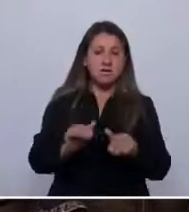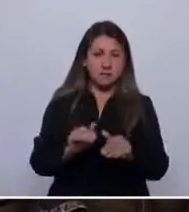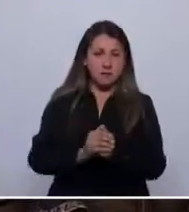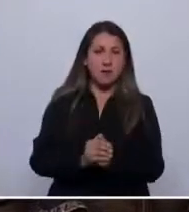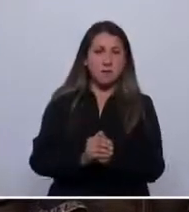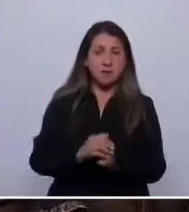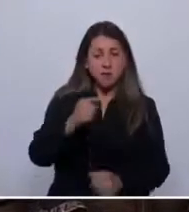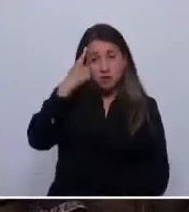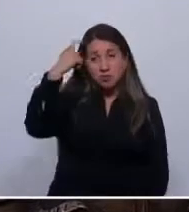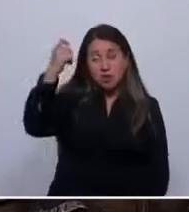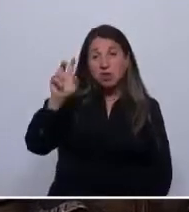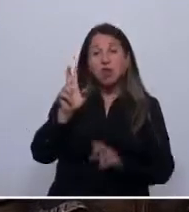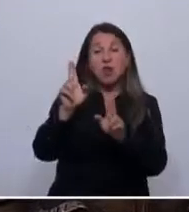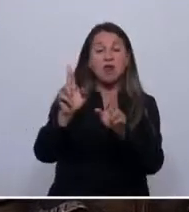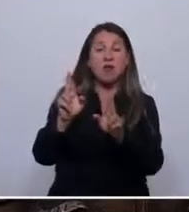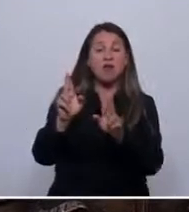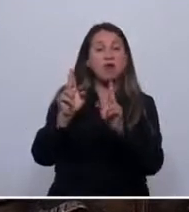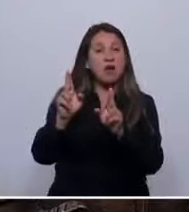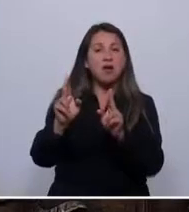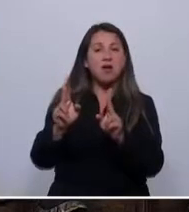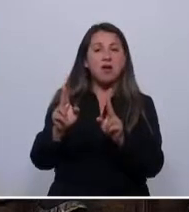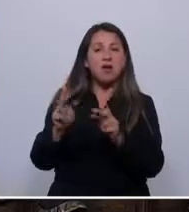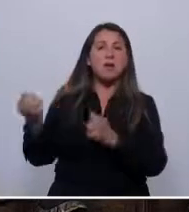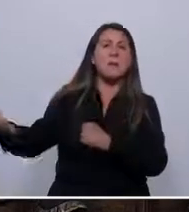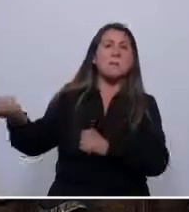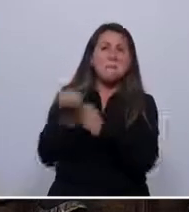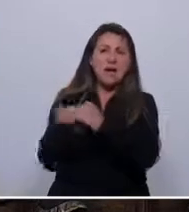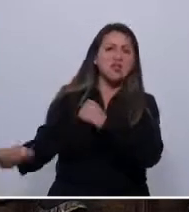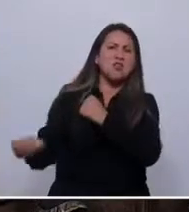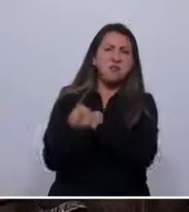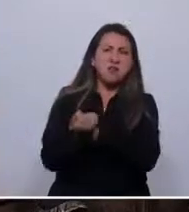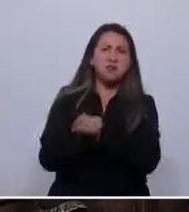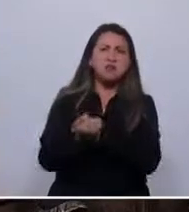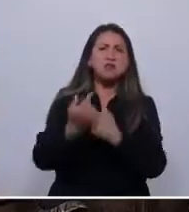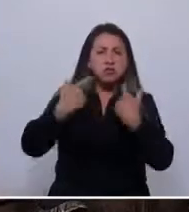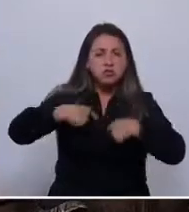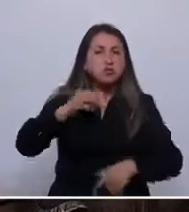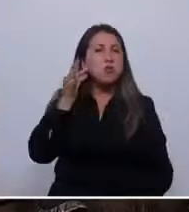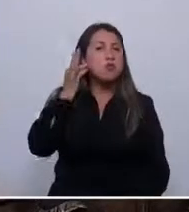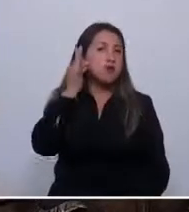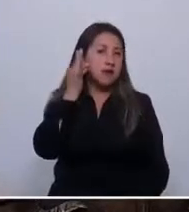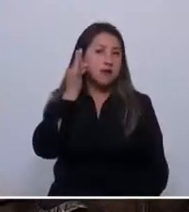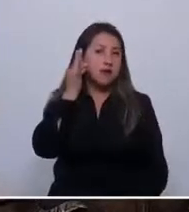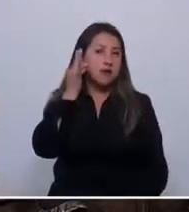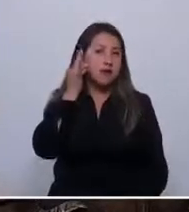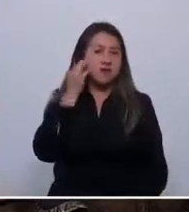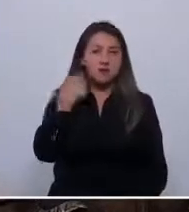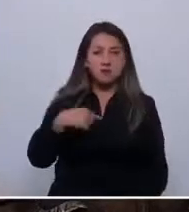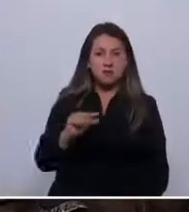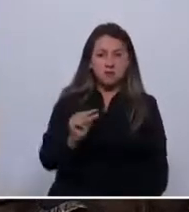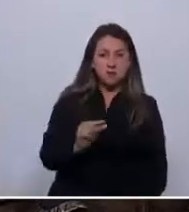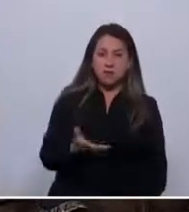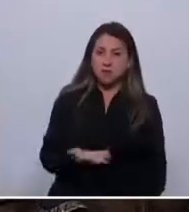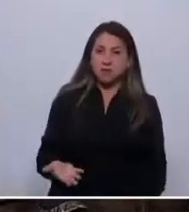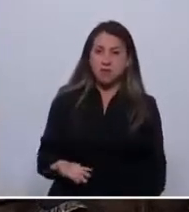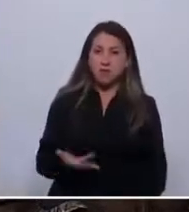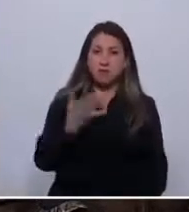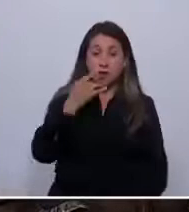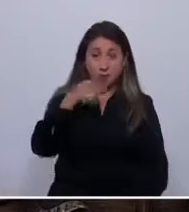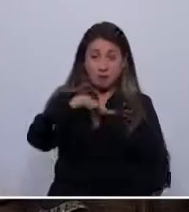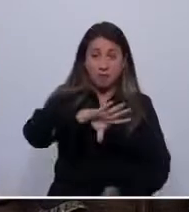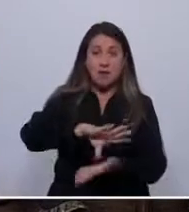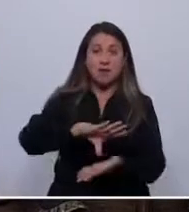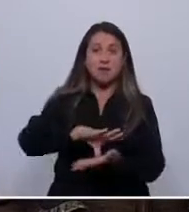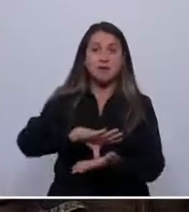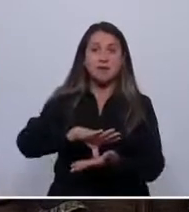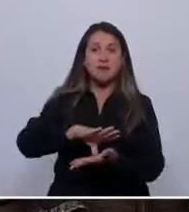Sueño con que una vez por todas dejen de matarnos por ser mujeres o criminalizarnos por abortar. Porque en este país